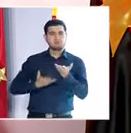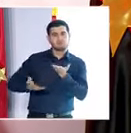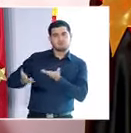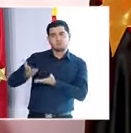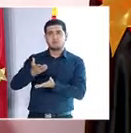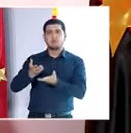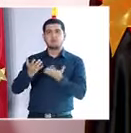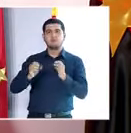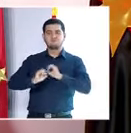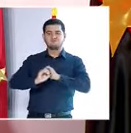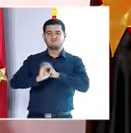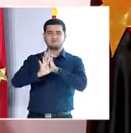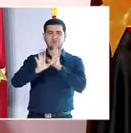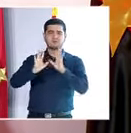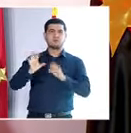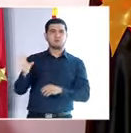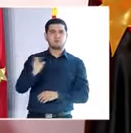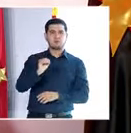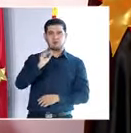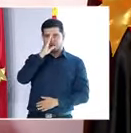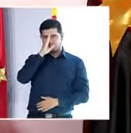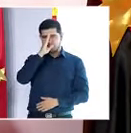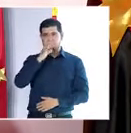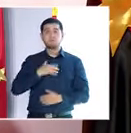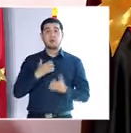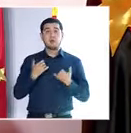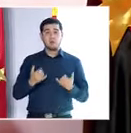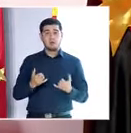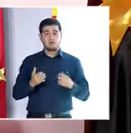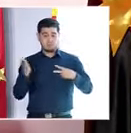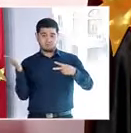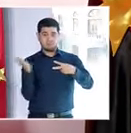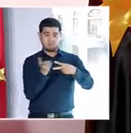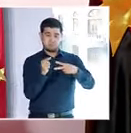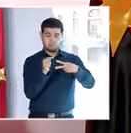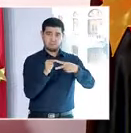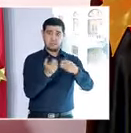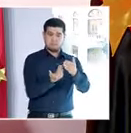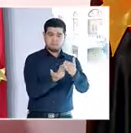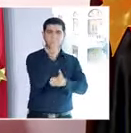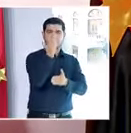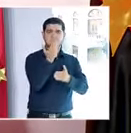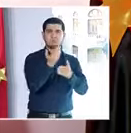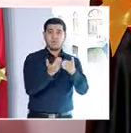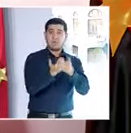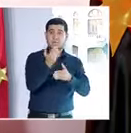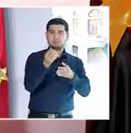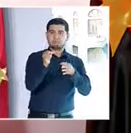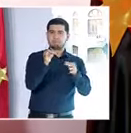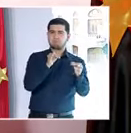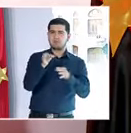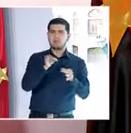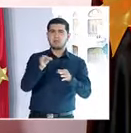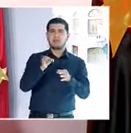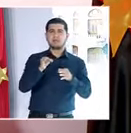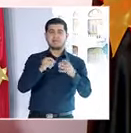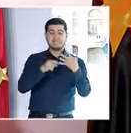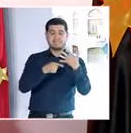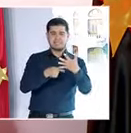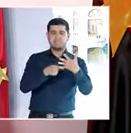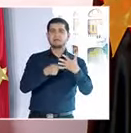planteadas. A continuación, le doy paso nuevamente al señor gobernador Silvano Serrano Guerrero para que modere este espacio